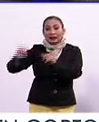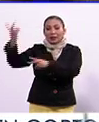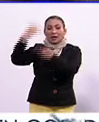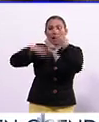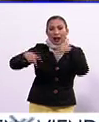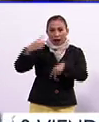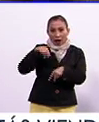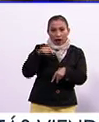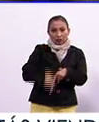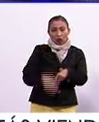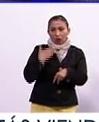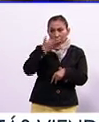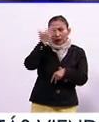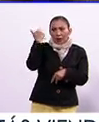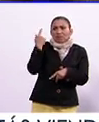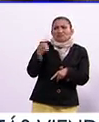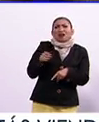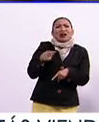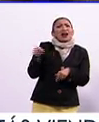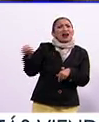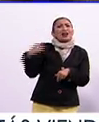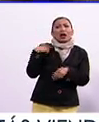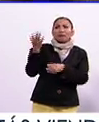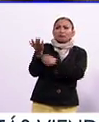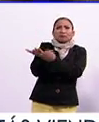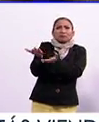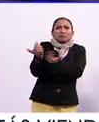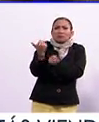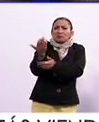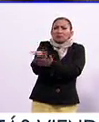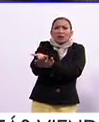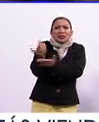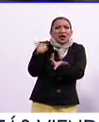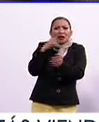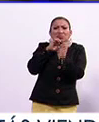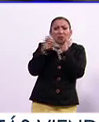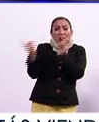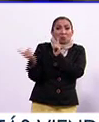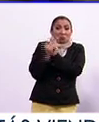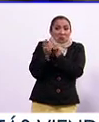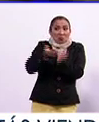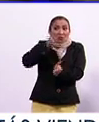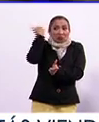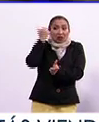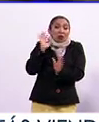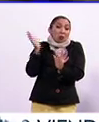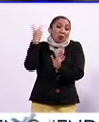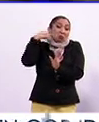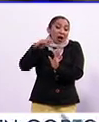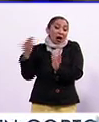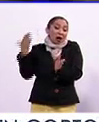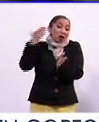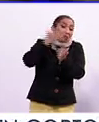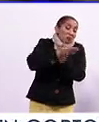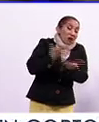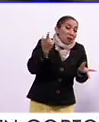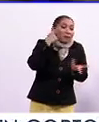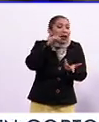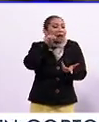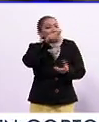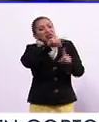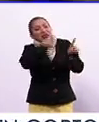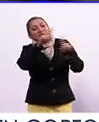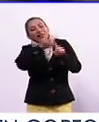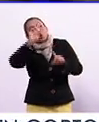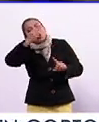como que no sabía él mucho para qué habían solicitado entrevistarlo, seguramente hacían un viaje para ver